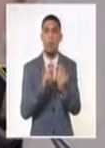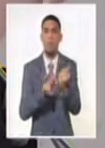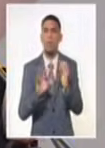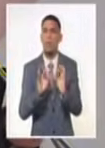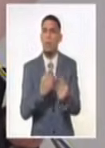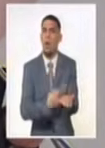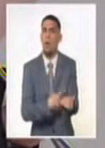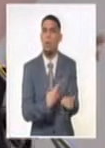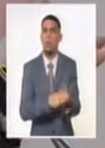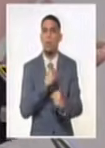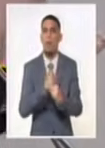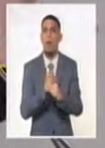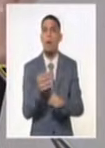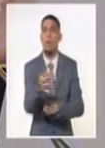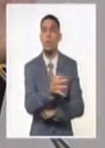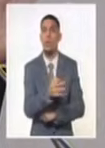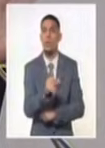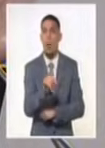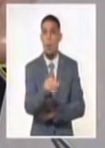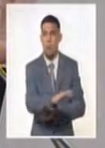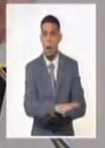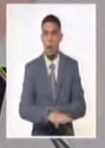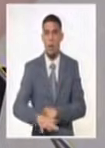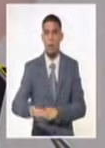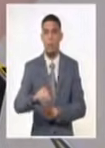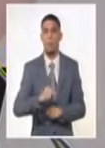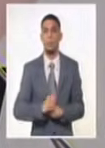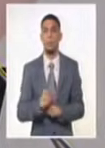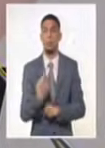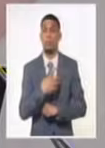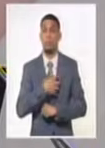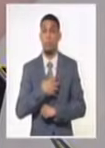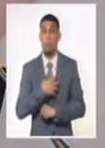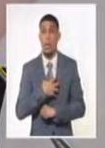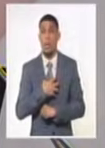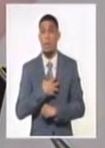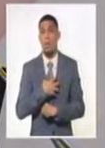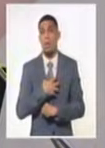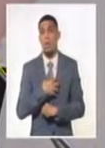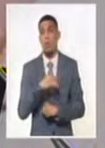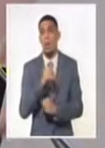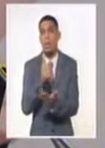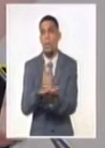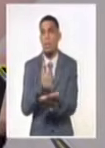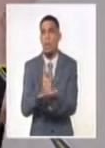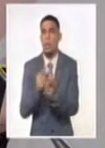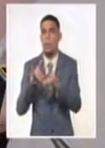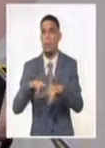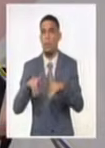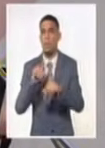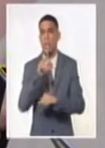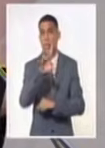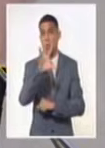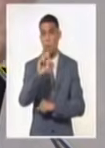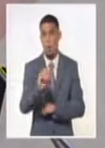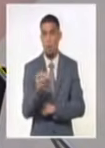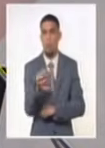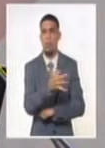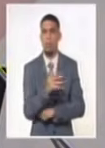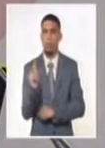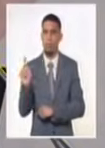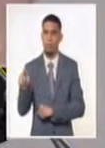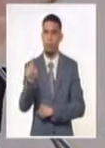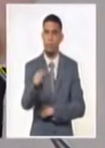trabajar en los municipios. Nosotros tenemos filiales o representaciones de las universidades en más de 150 municipios del país.